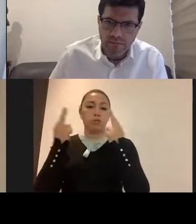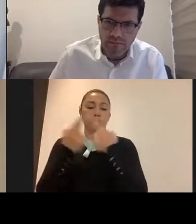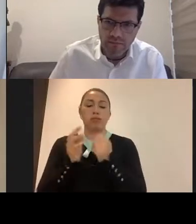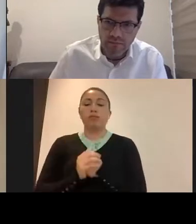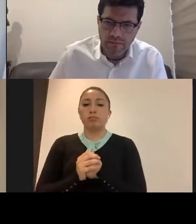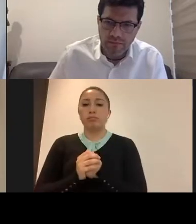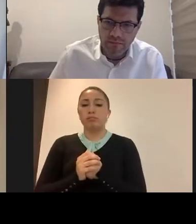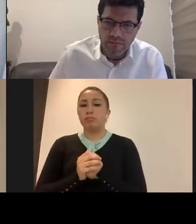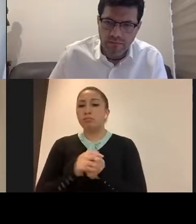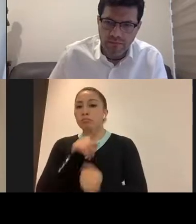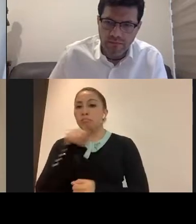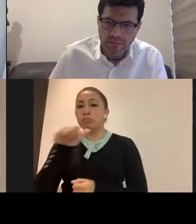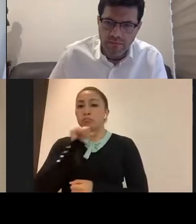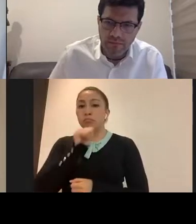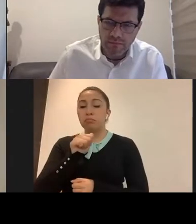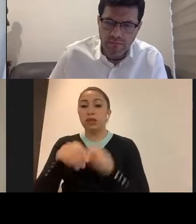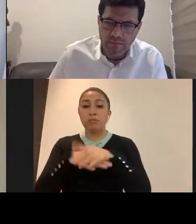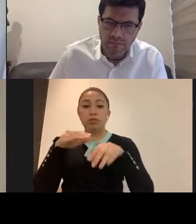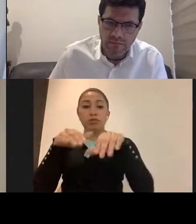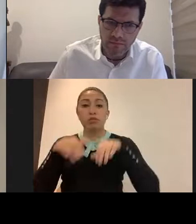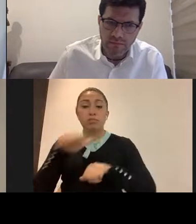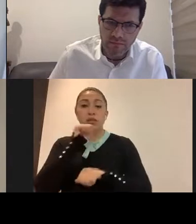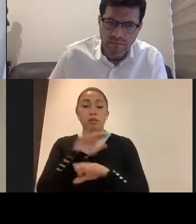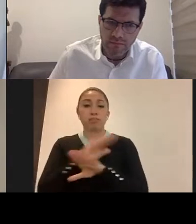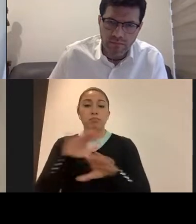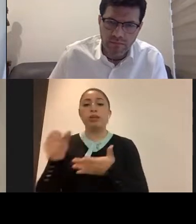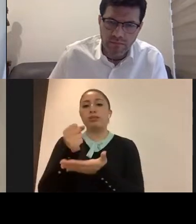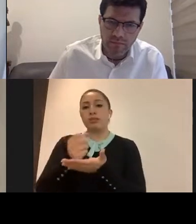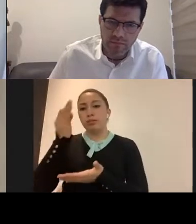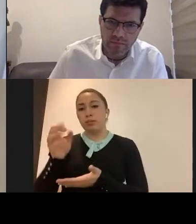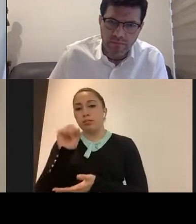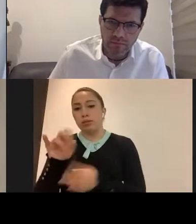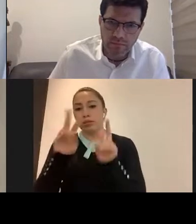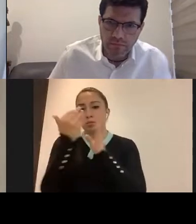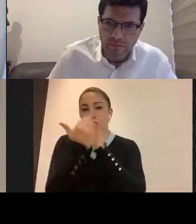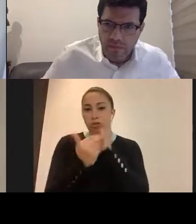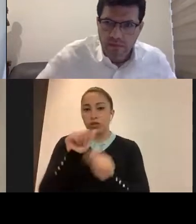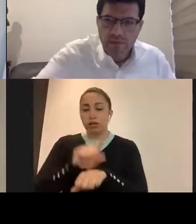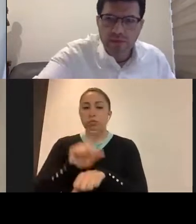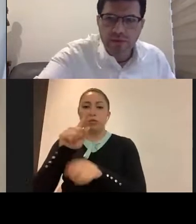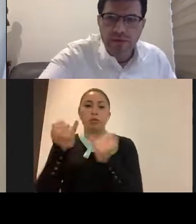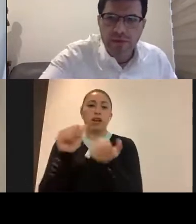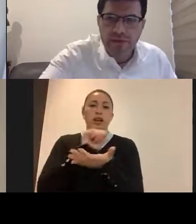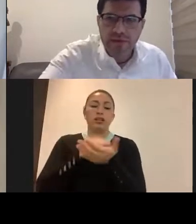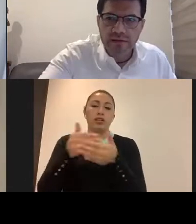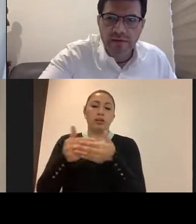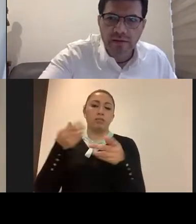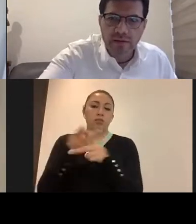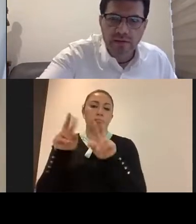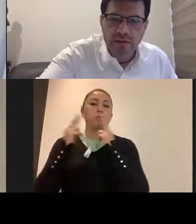¿Abstenciones? Aprobado el orden del día y dispensada su lectura, diputada presidenta. Muchísimas